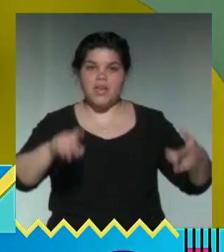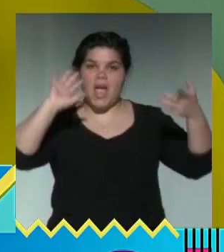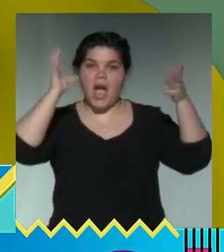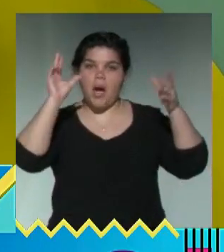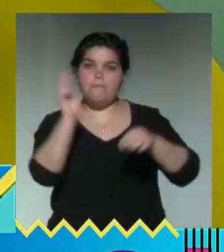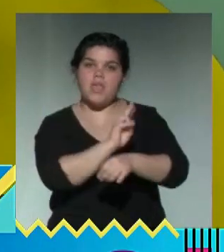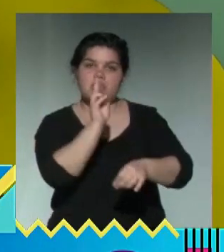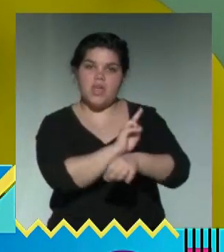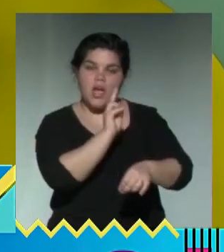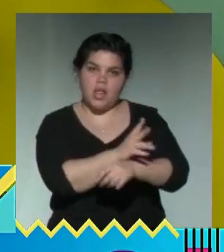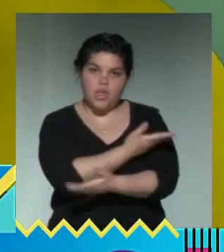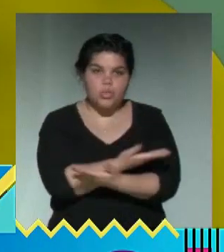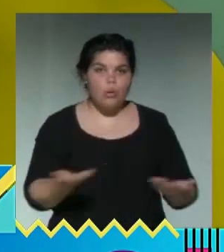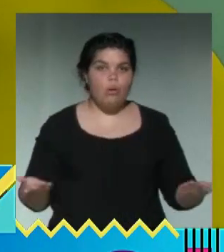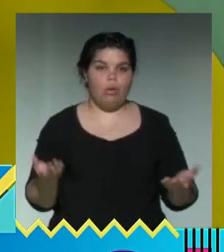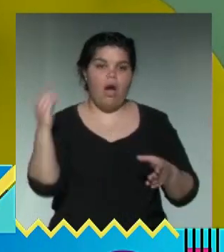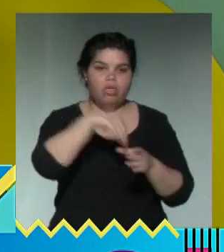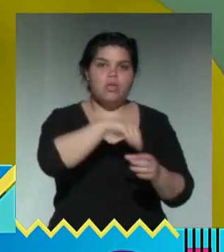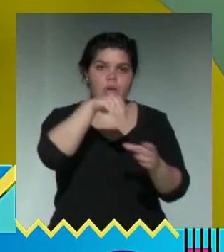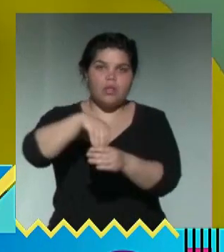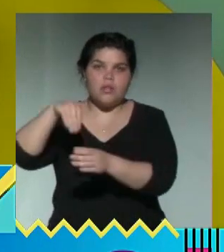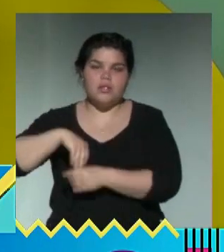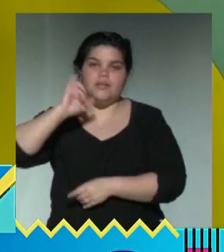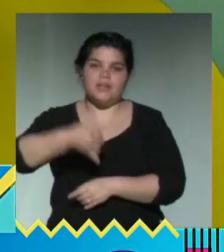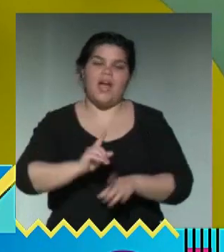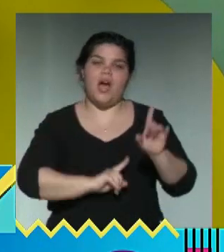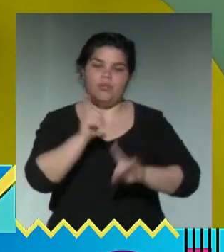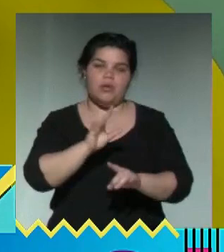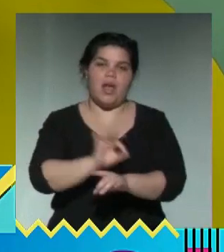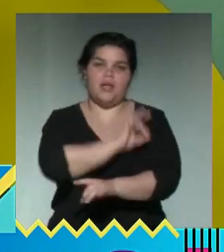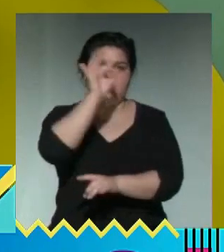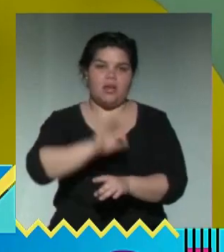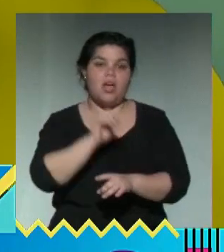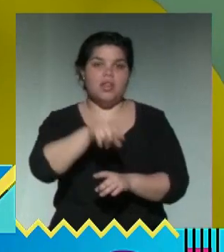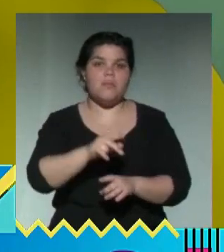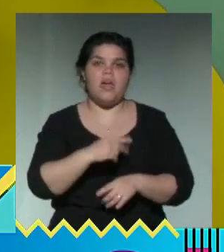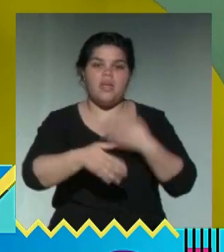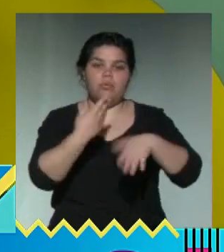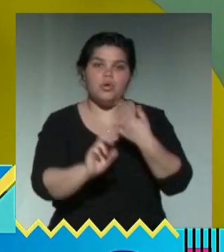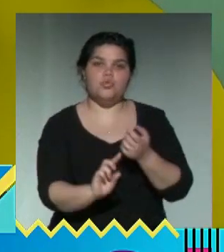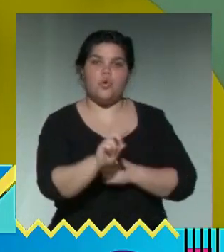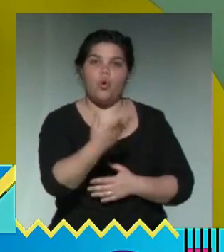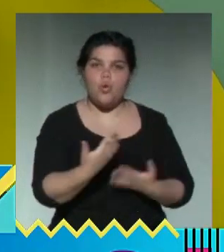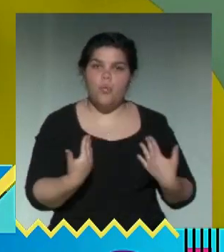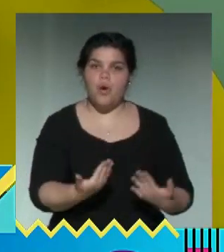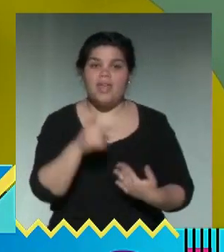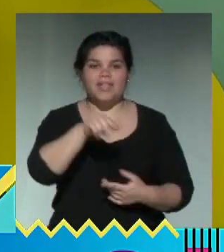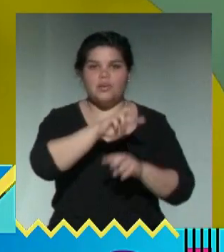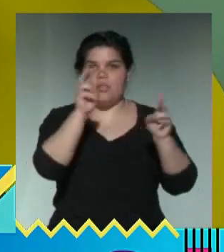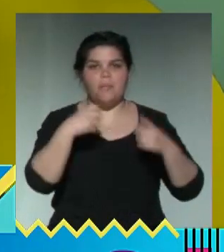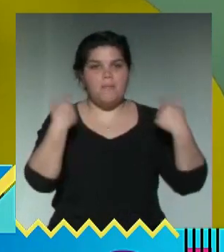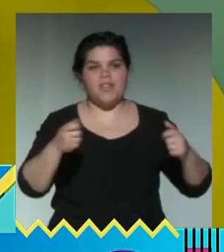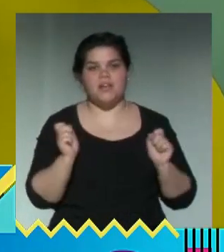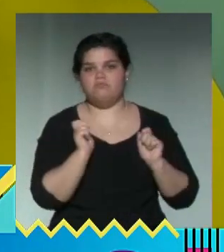carreras, de todas las disciplinas, y en algunas concretas, como arquitectura, el tema de sustentabilidad está presente en materias específicas.